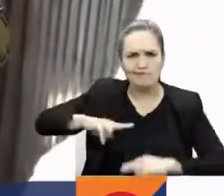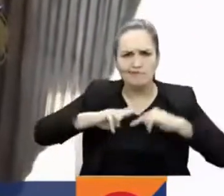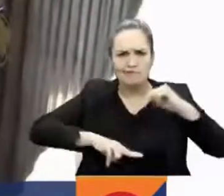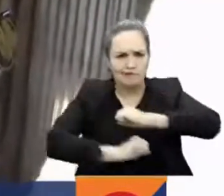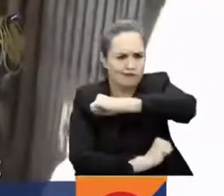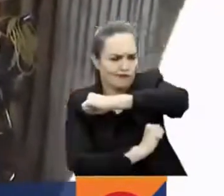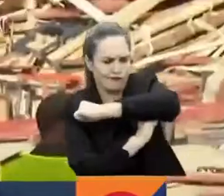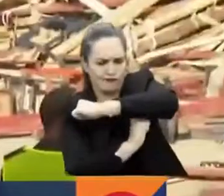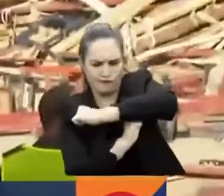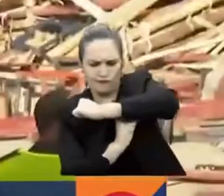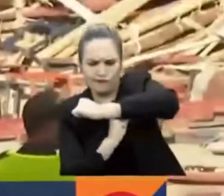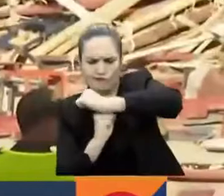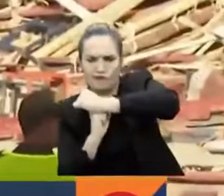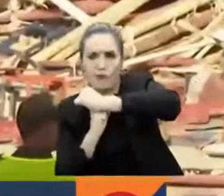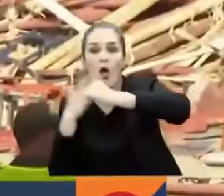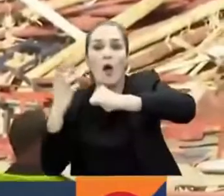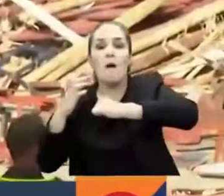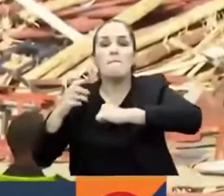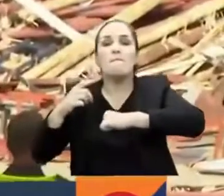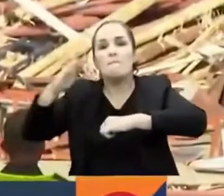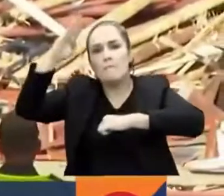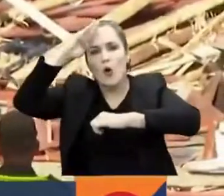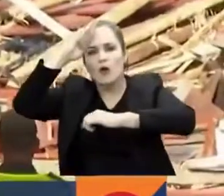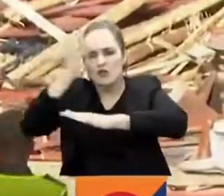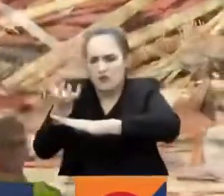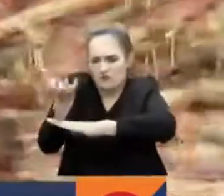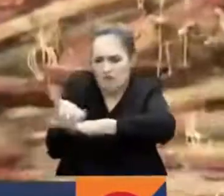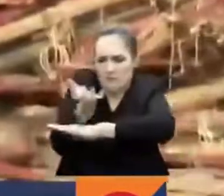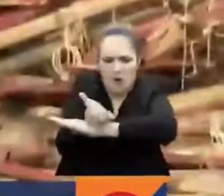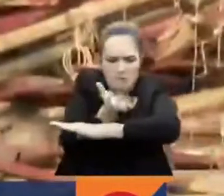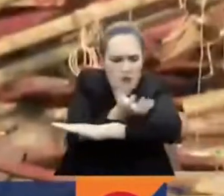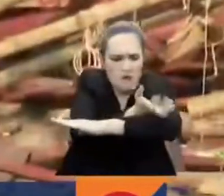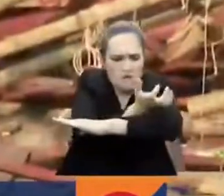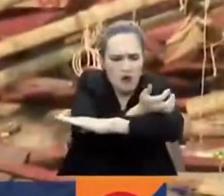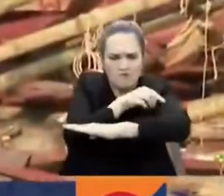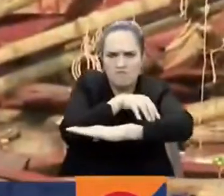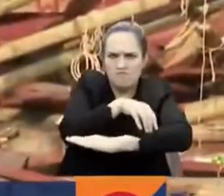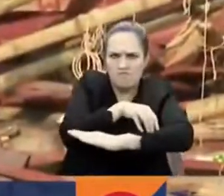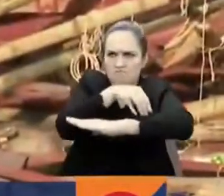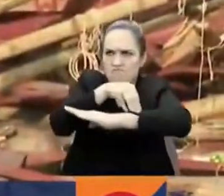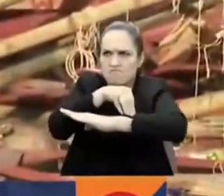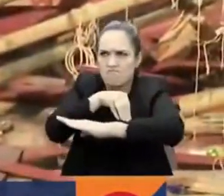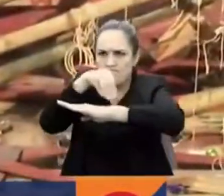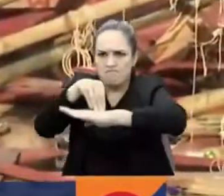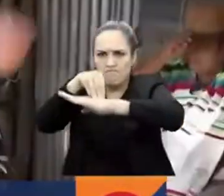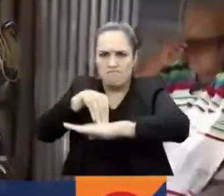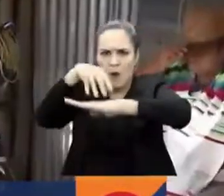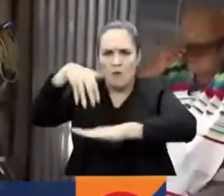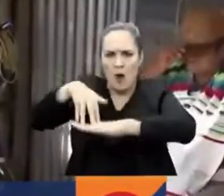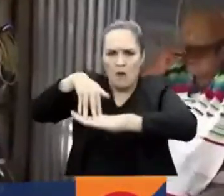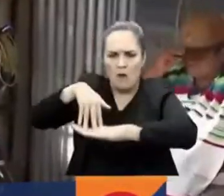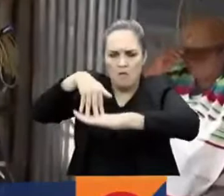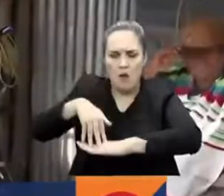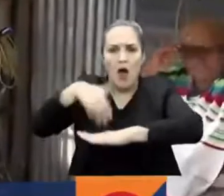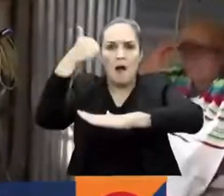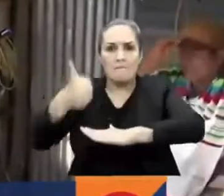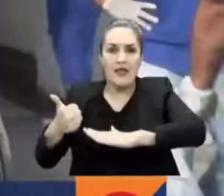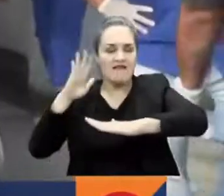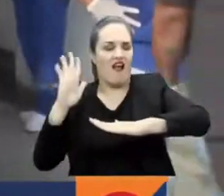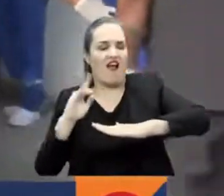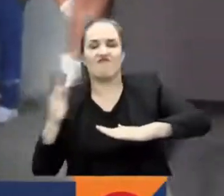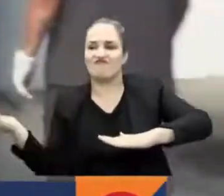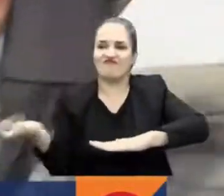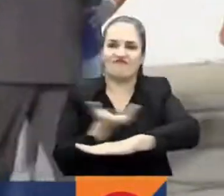los oficiales de la policía, entonces venían y subían. Y se movían, y este año no lo